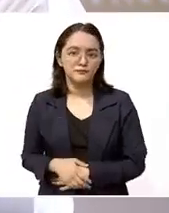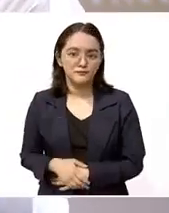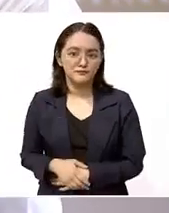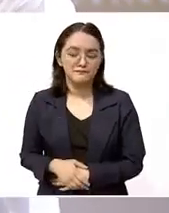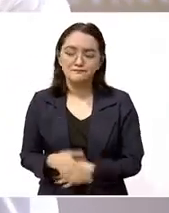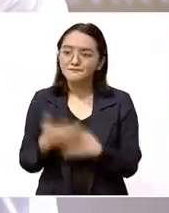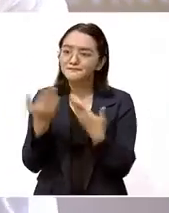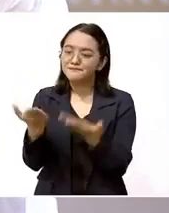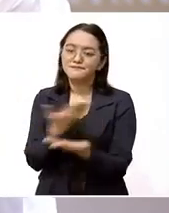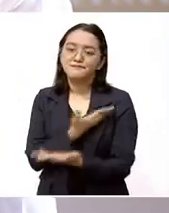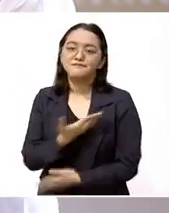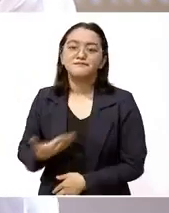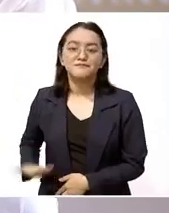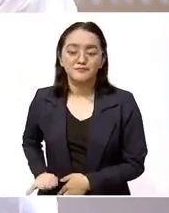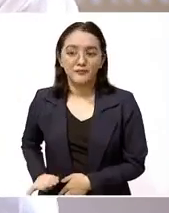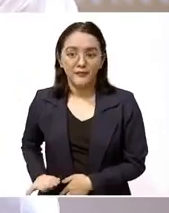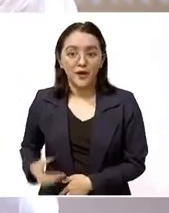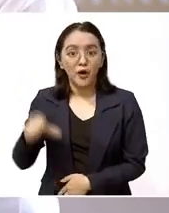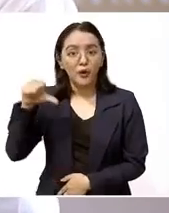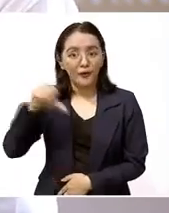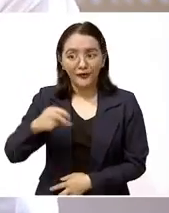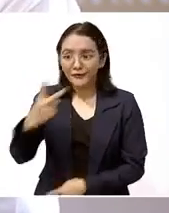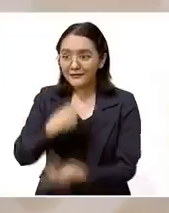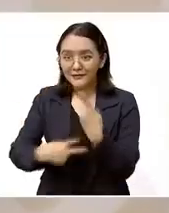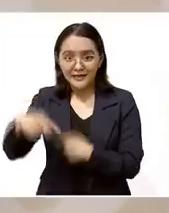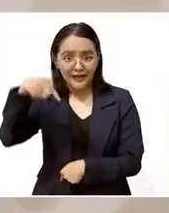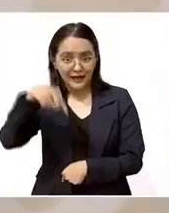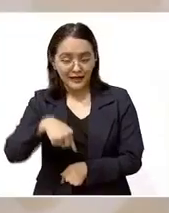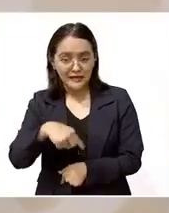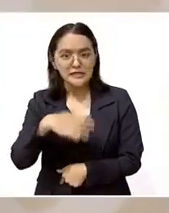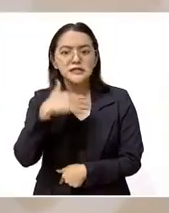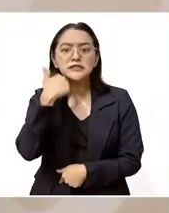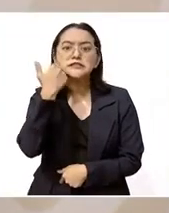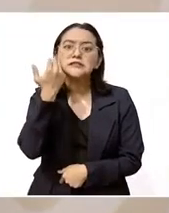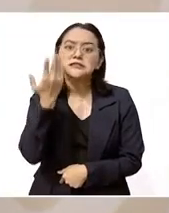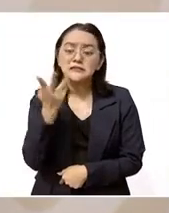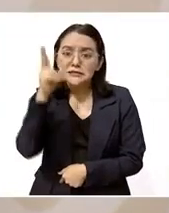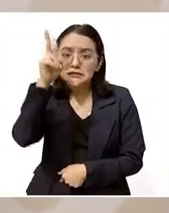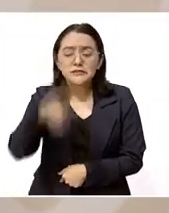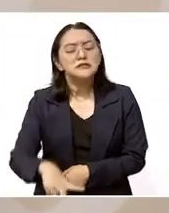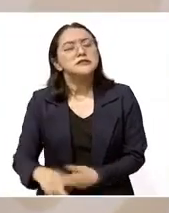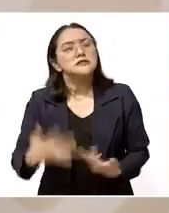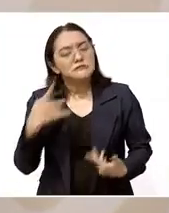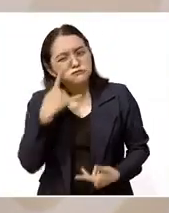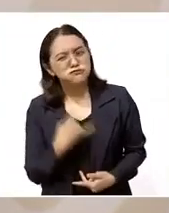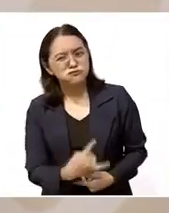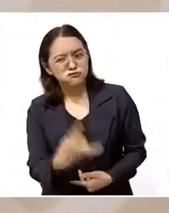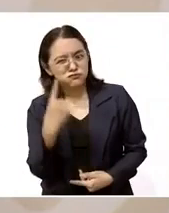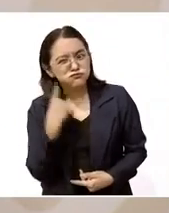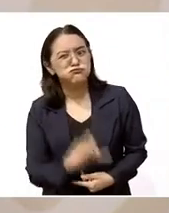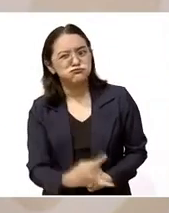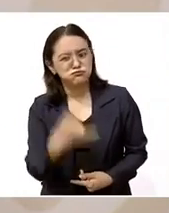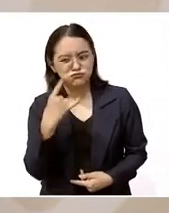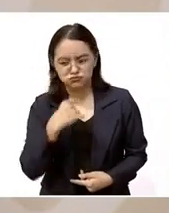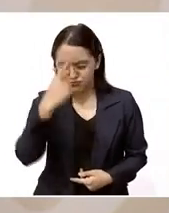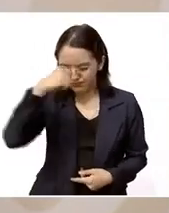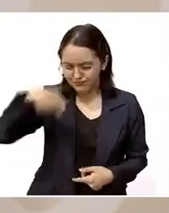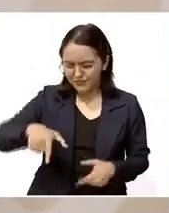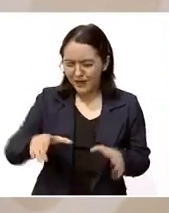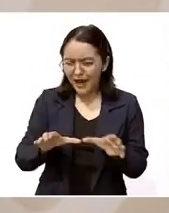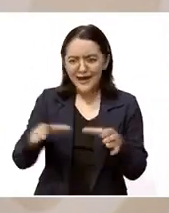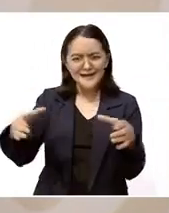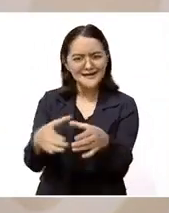Señor presidente, los que hoy nos hemos reunido empeñamos todo nuestro esfuerzo para que el campo sea más